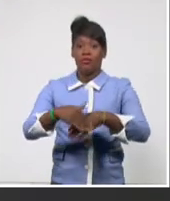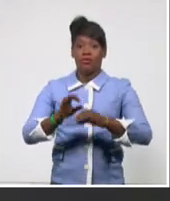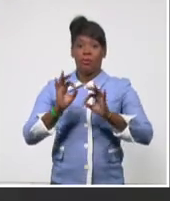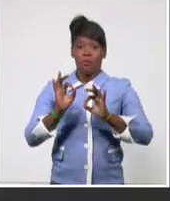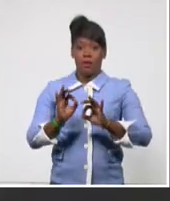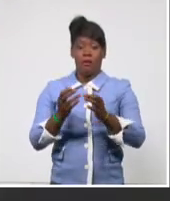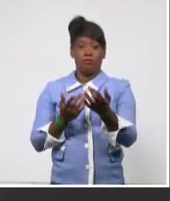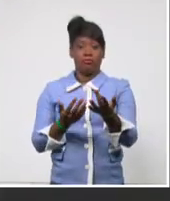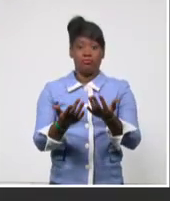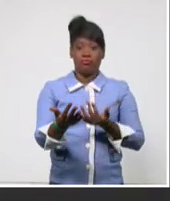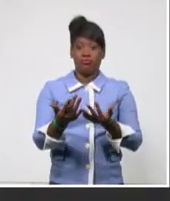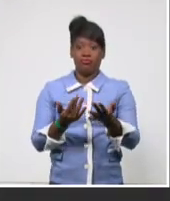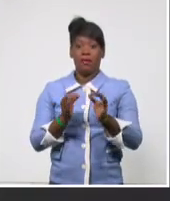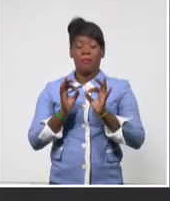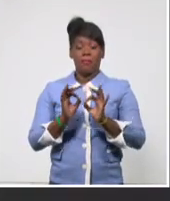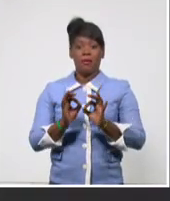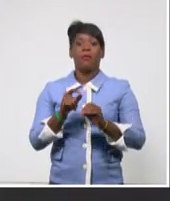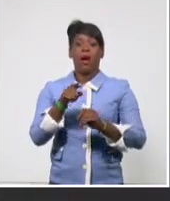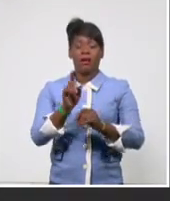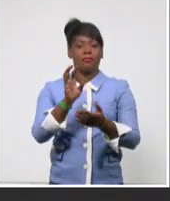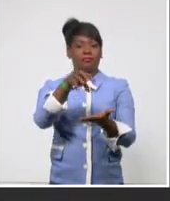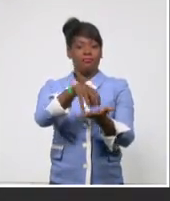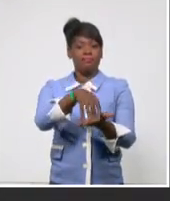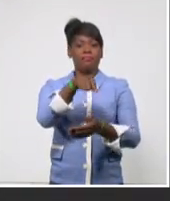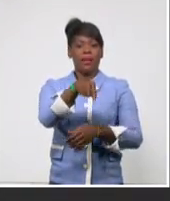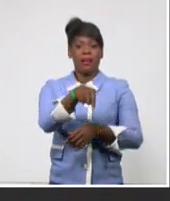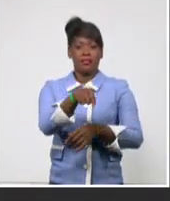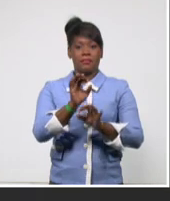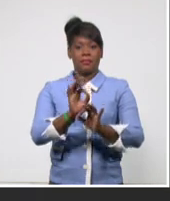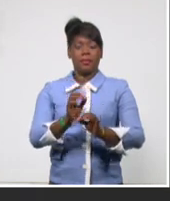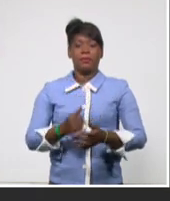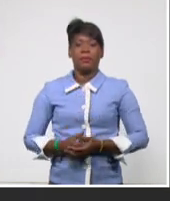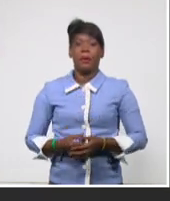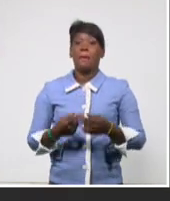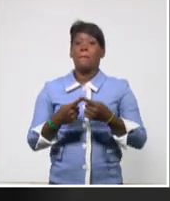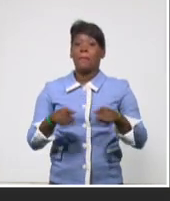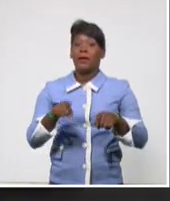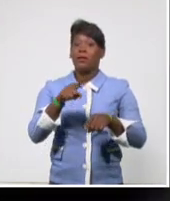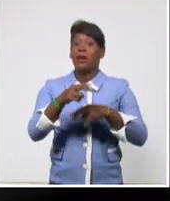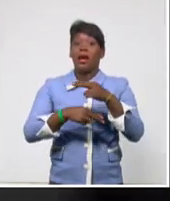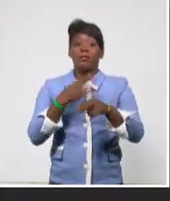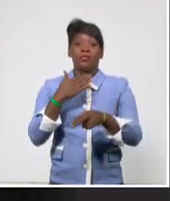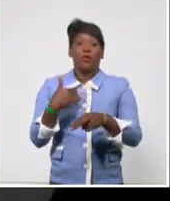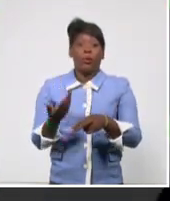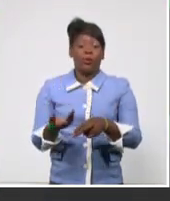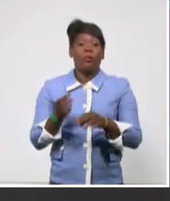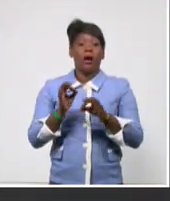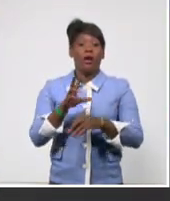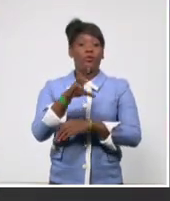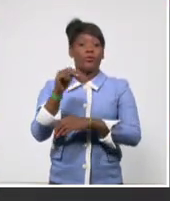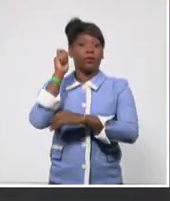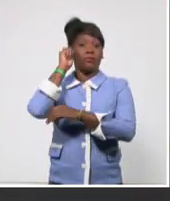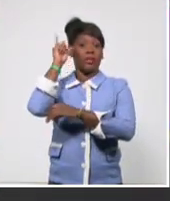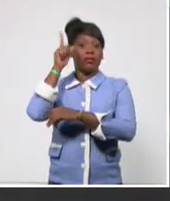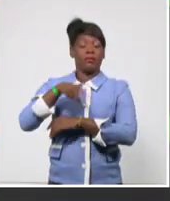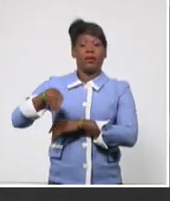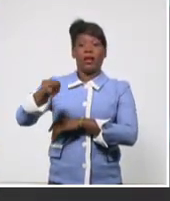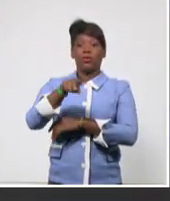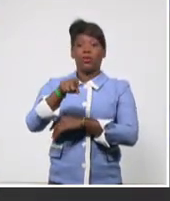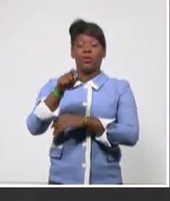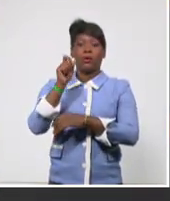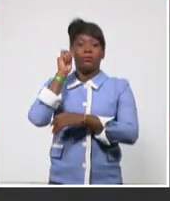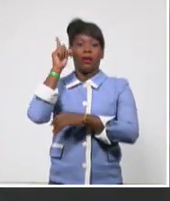Galeano y el Fondo Cubano de Bienes Culturales. Sin duda será una nueva experiencia para un evento que se reinventa en medio